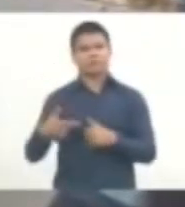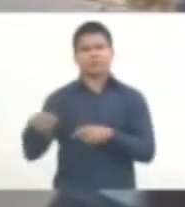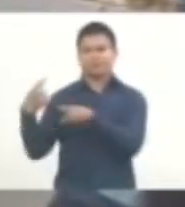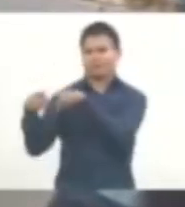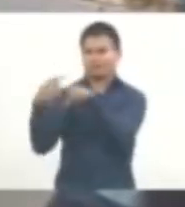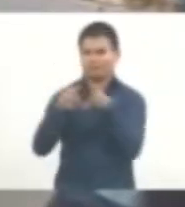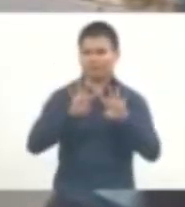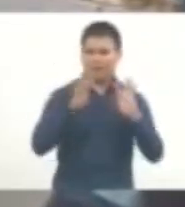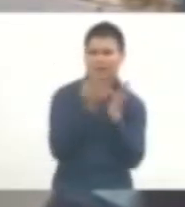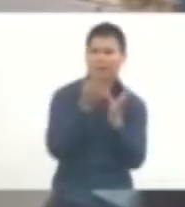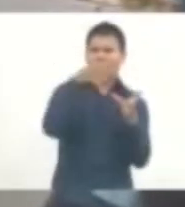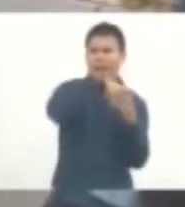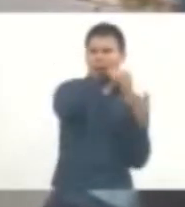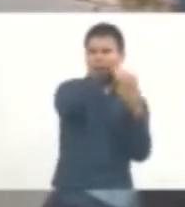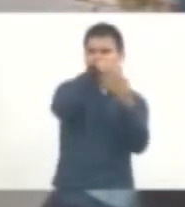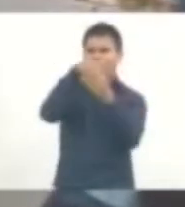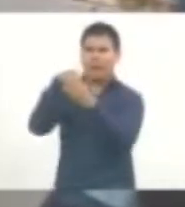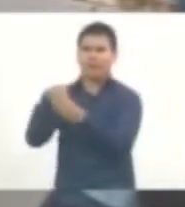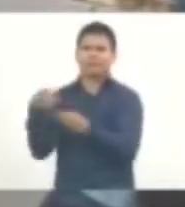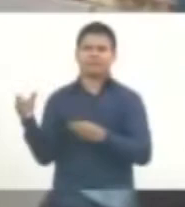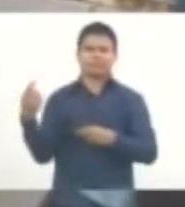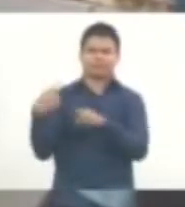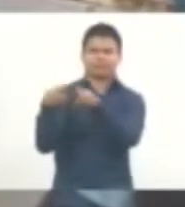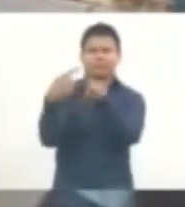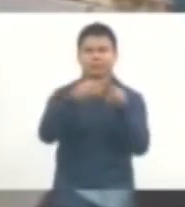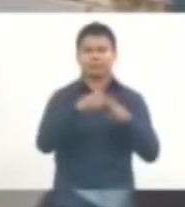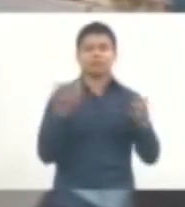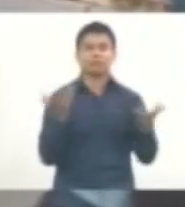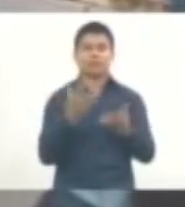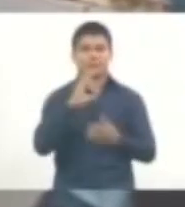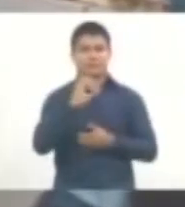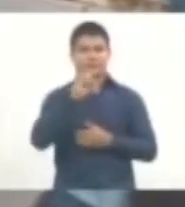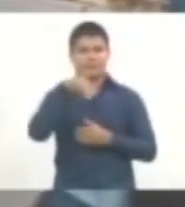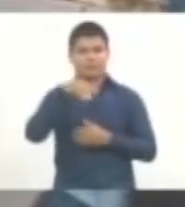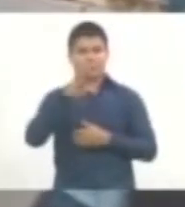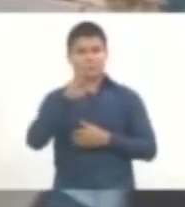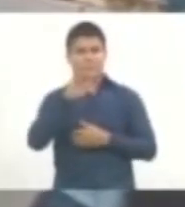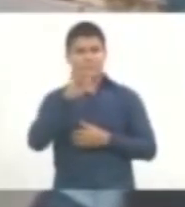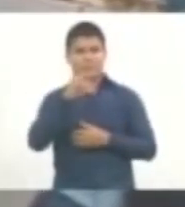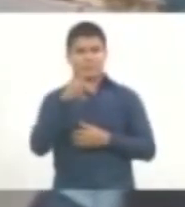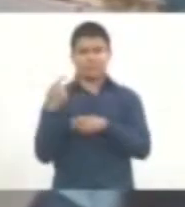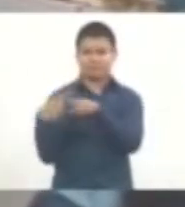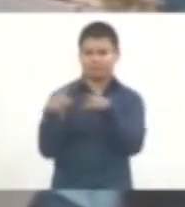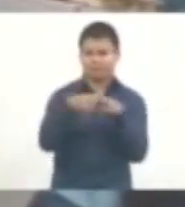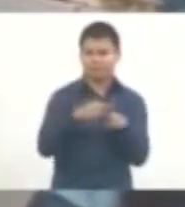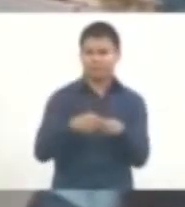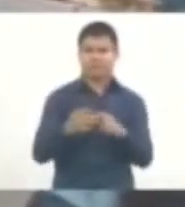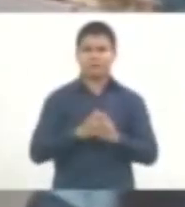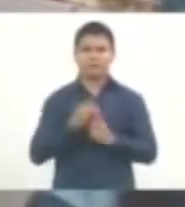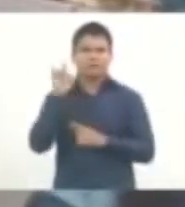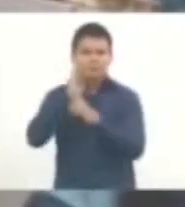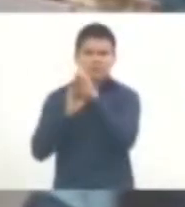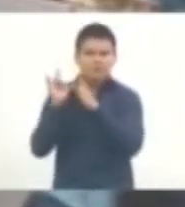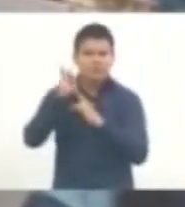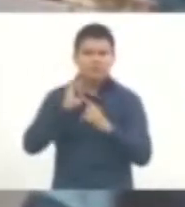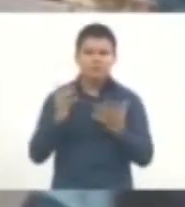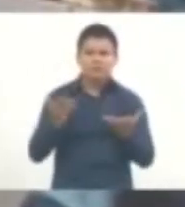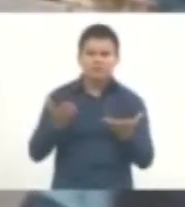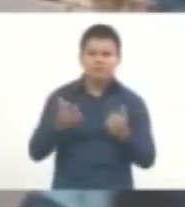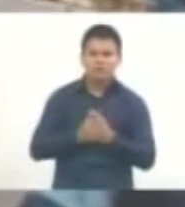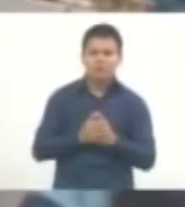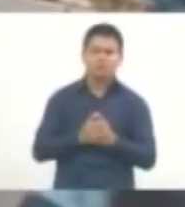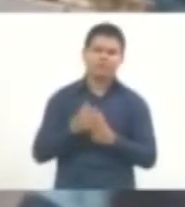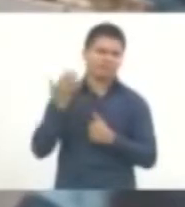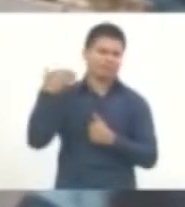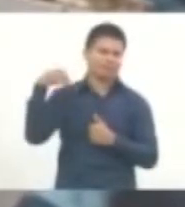La última fue la cárcel de máxima seguridad en Cómbita el año pasado y donde, tras conocerse estos audios, fueron trasladados hace una semana a